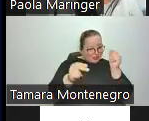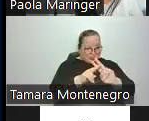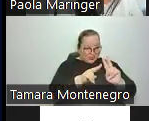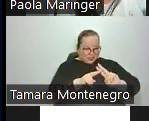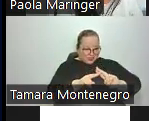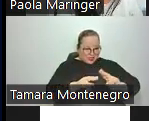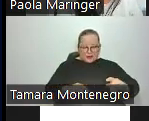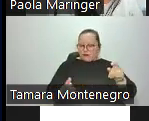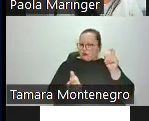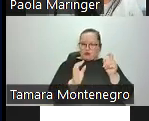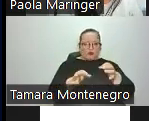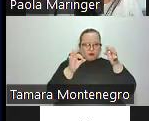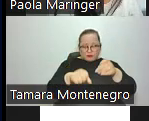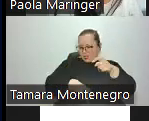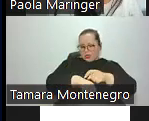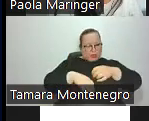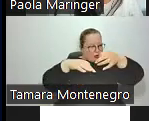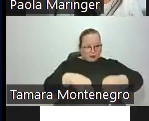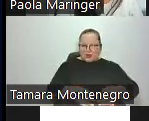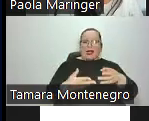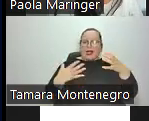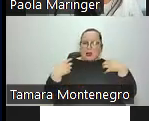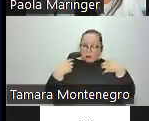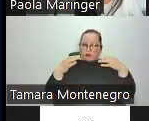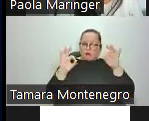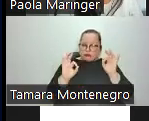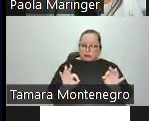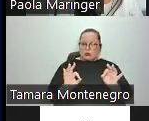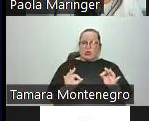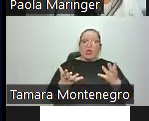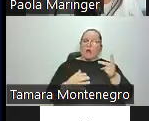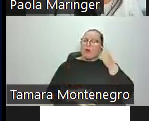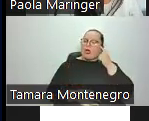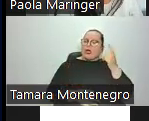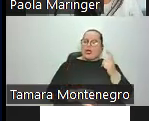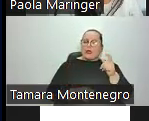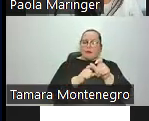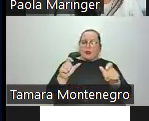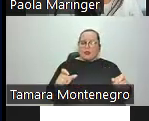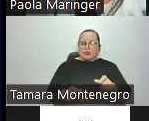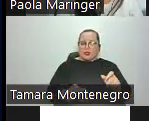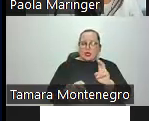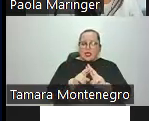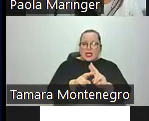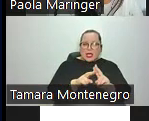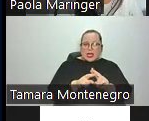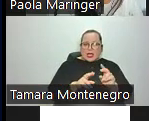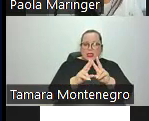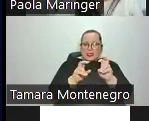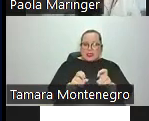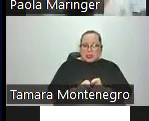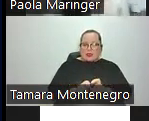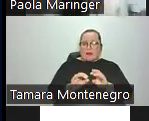responsable? ¿Qué quieres que los demás vean de ti? ¿Cómo crees que los demás hablan de ti profesionalmente? Y ahí, eso que hablabas hace un poco